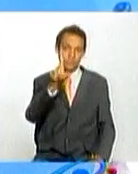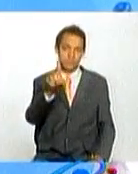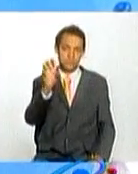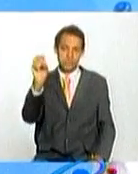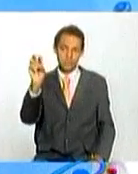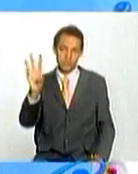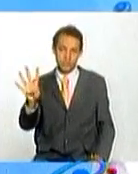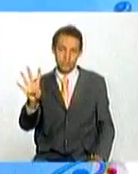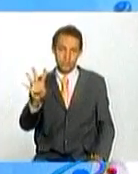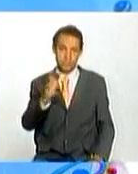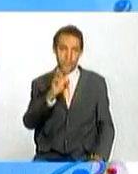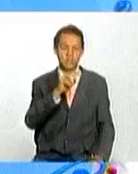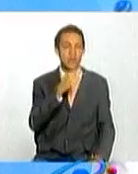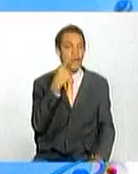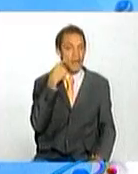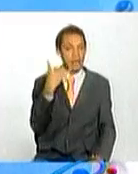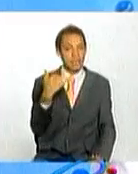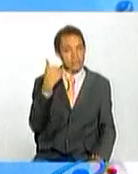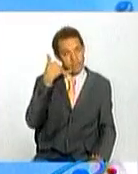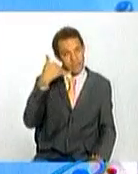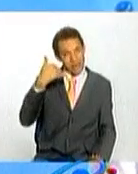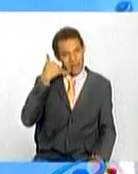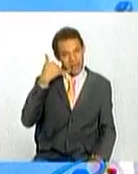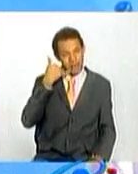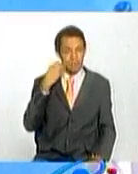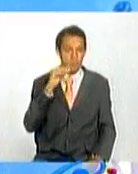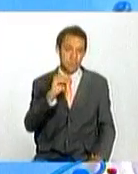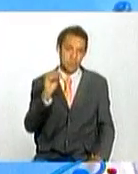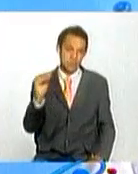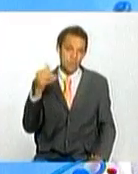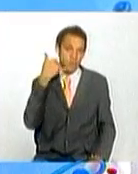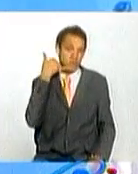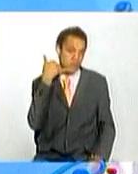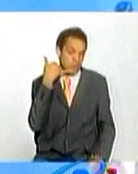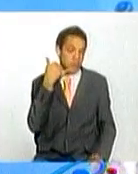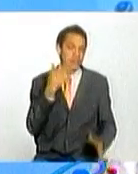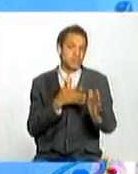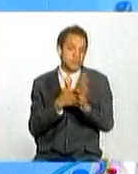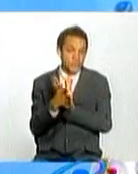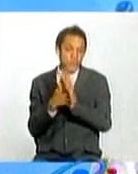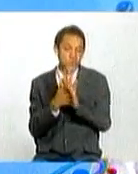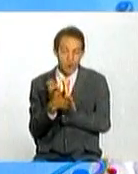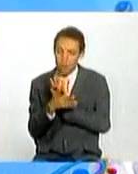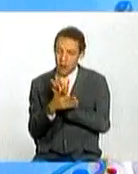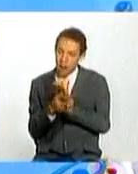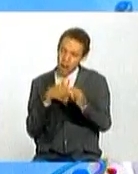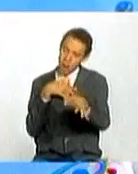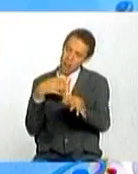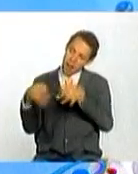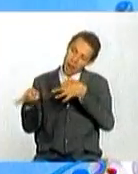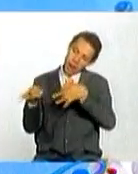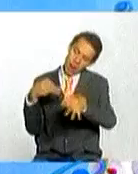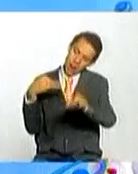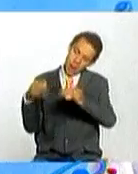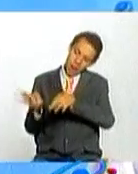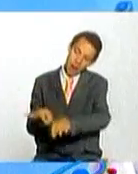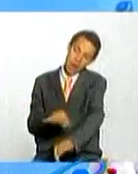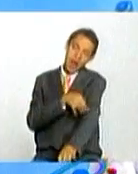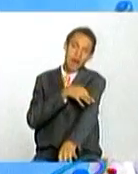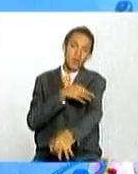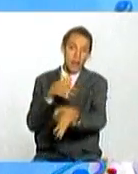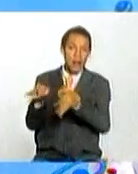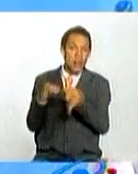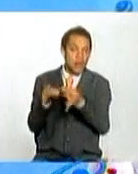330-7104. En estos teléfonos ustedes pueden tener más informes y pueden ustedes conocer más o por lo menos darse